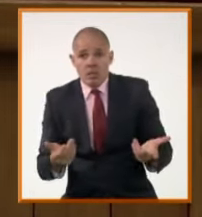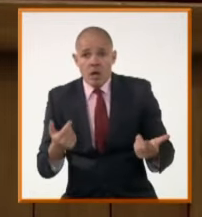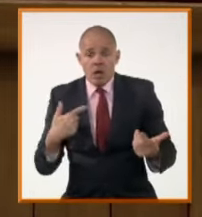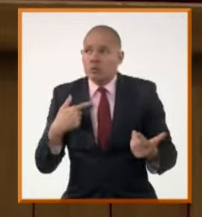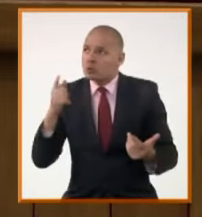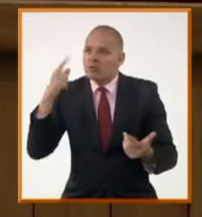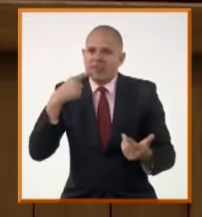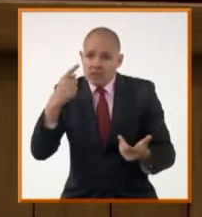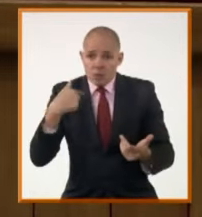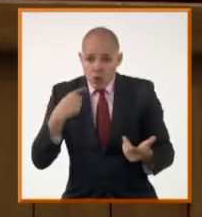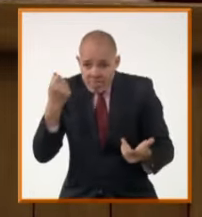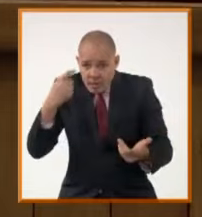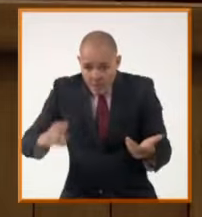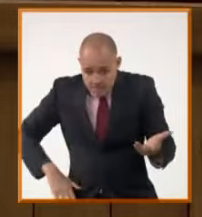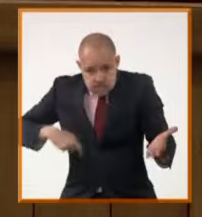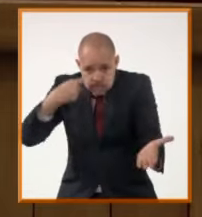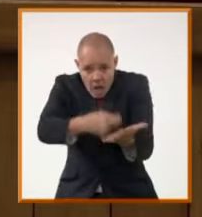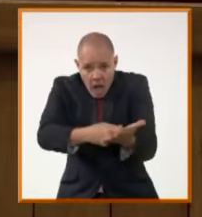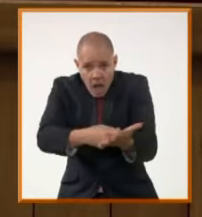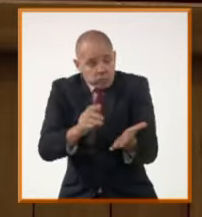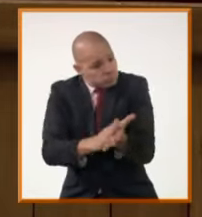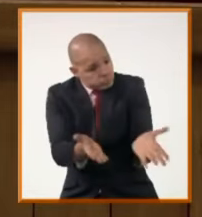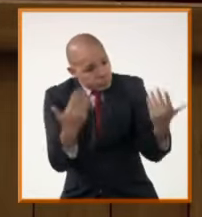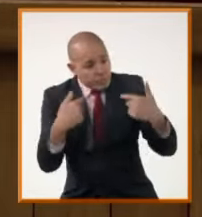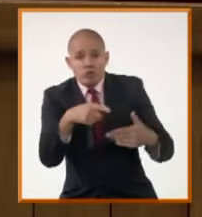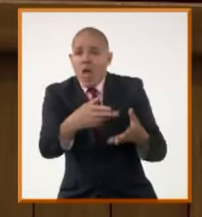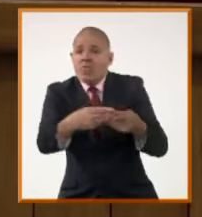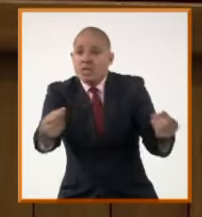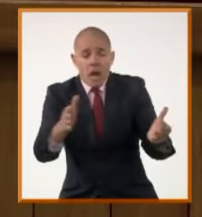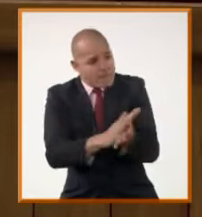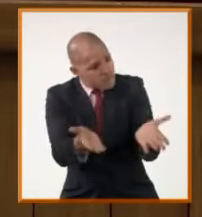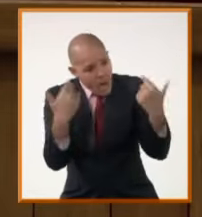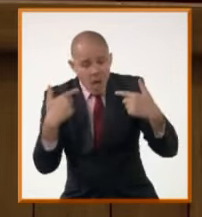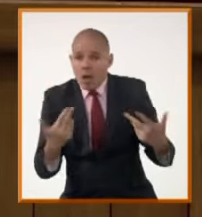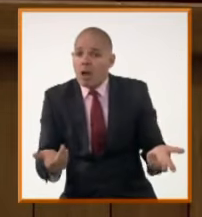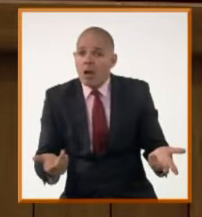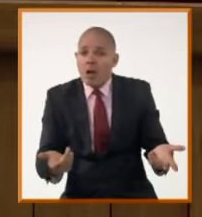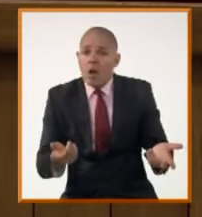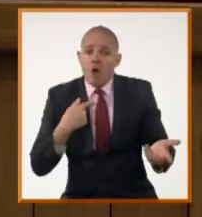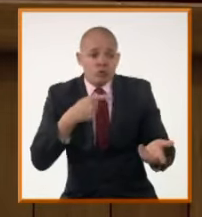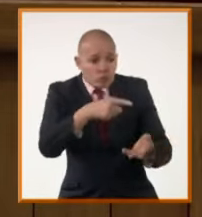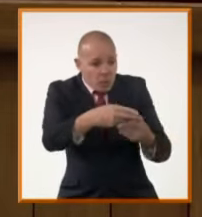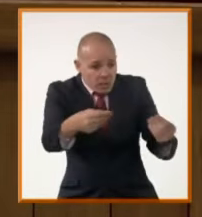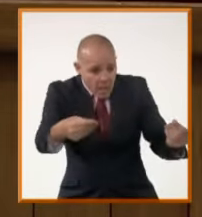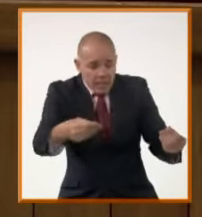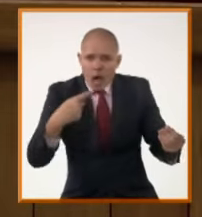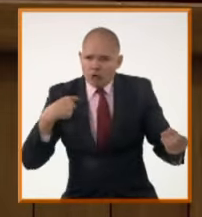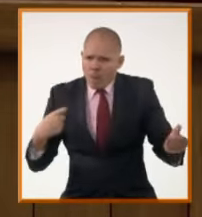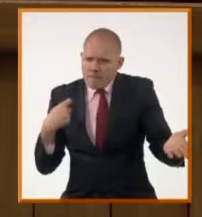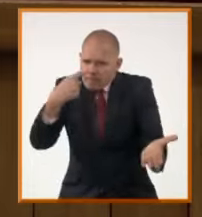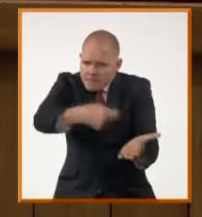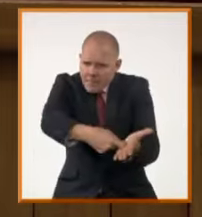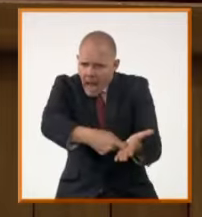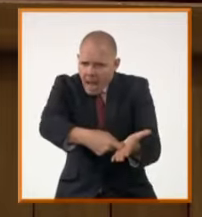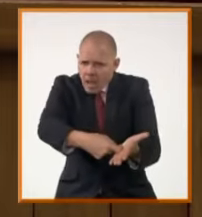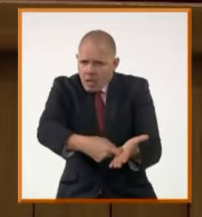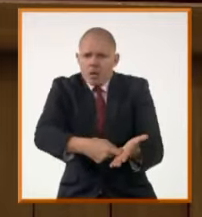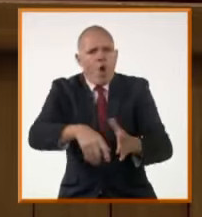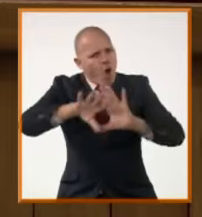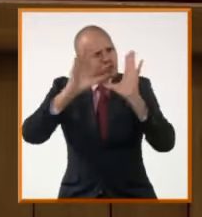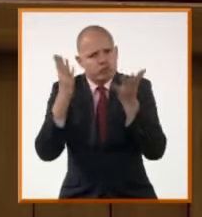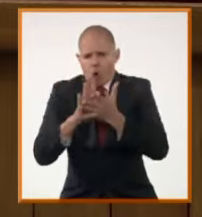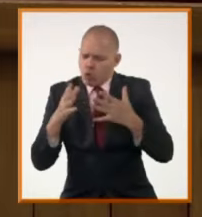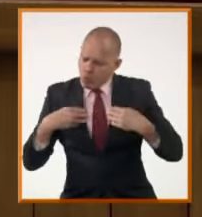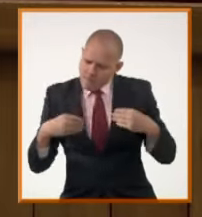dinero, ustedes pongan las tierras, vamos a financiar insumos, productos para poder producir alimentos